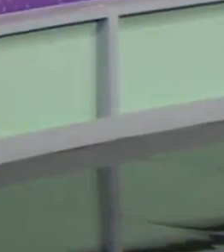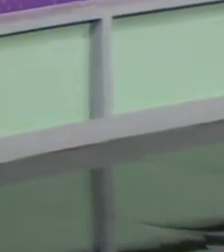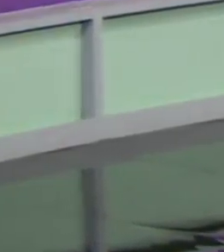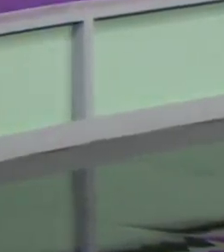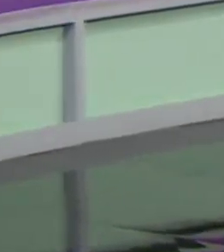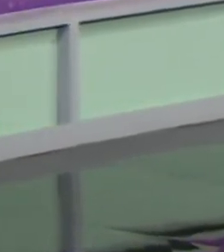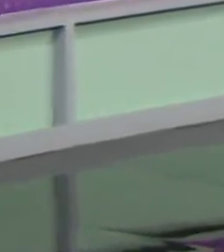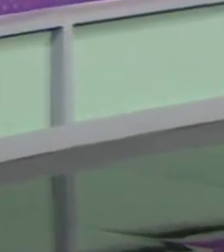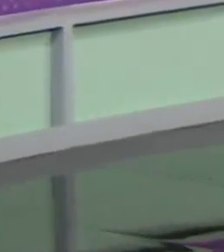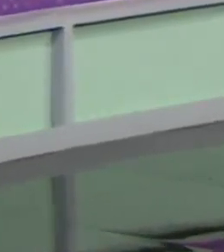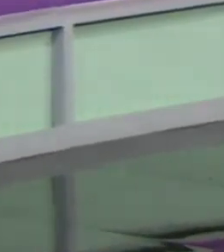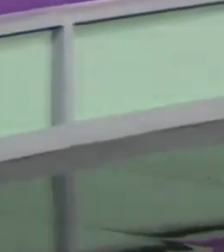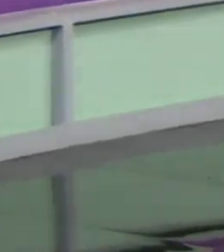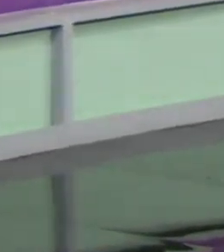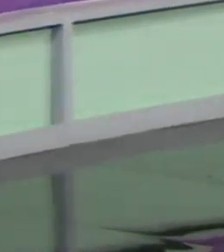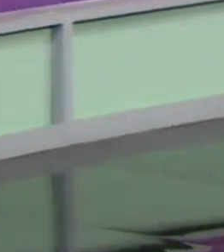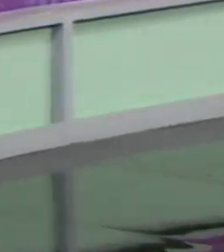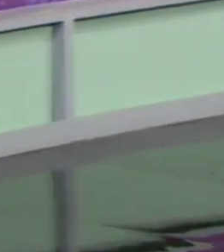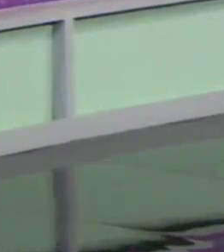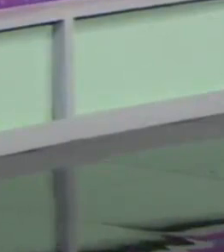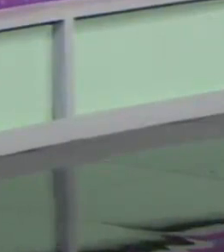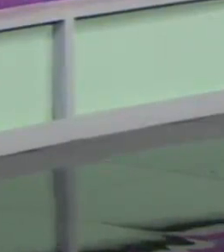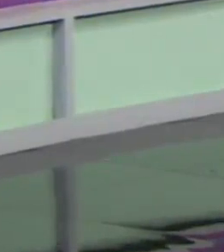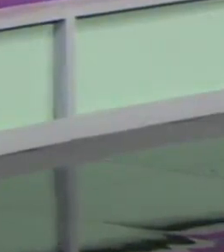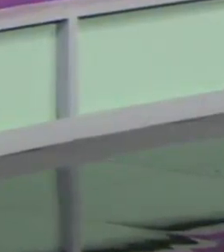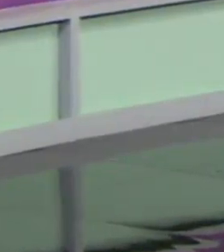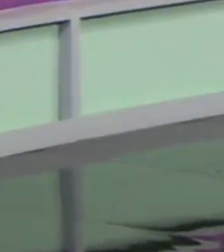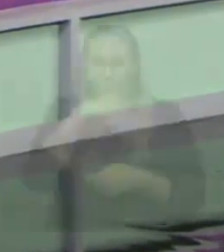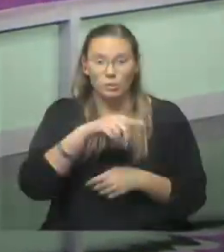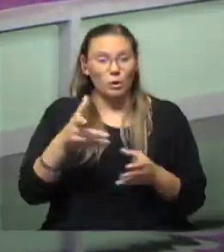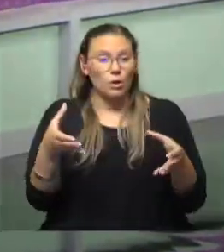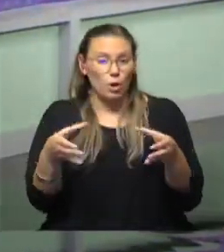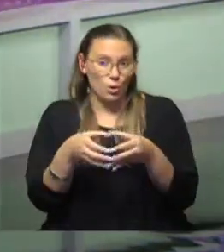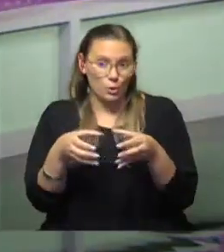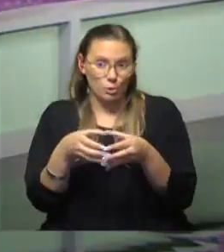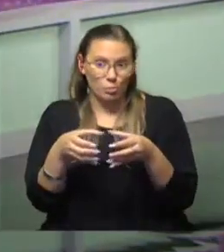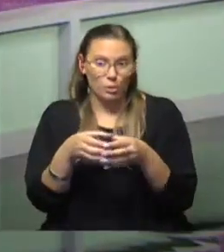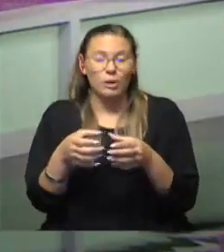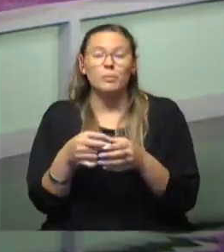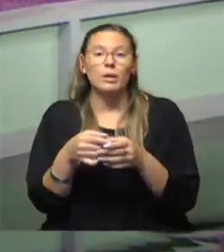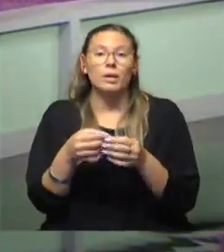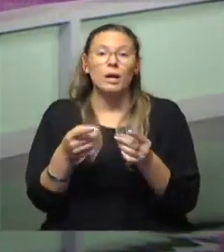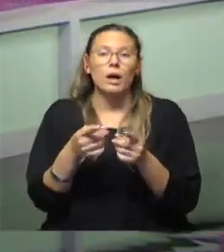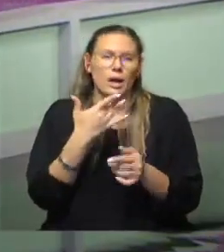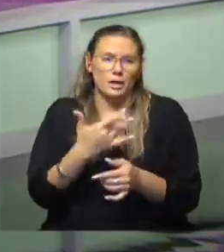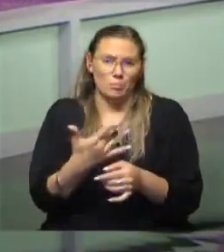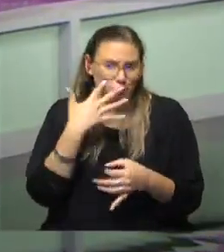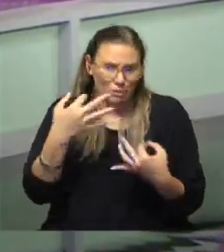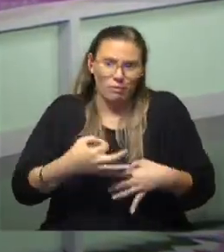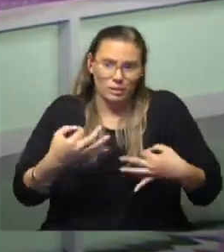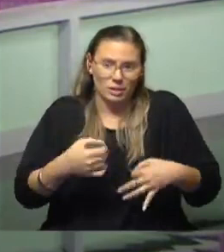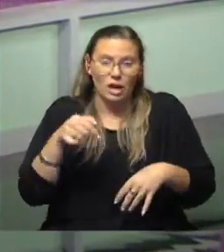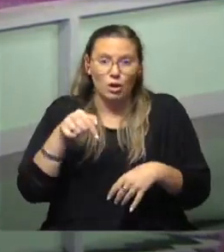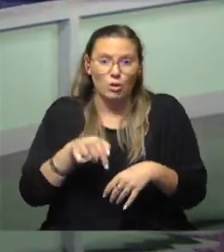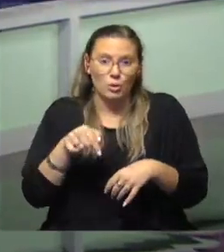coleta mientras tocaba la flauta, ¡qué maravilla! Bueno, bienvenidos a Mirá Montevideo, Juana y los heladeros del tango. Una maravilla lo que hacen. Hoy